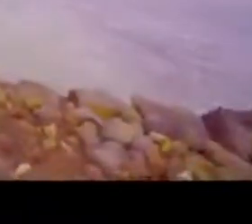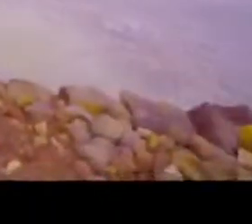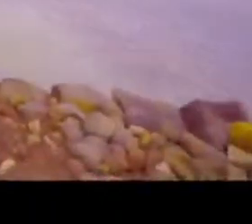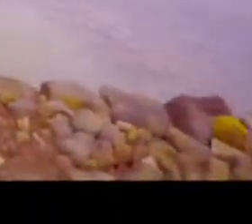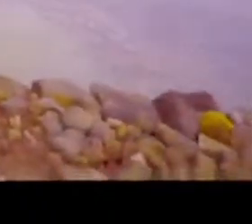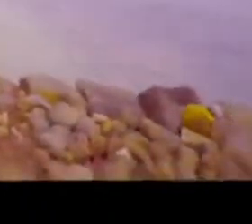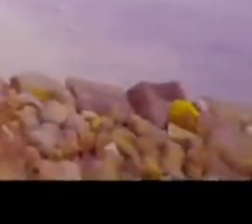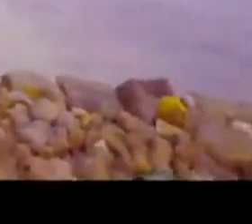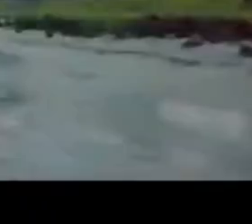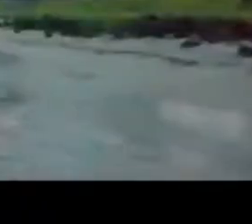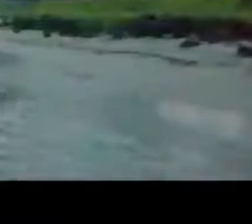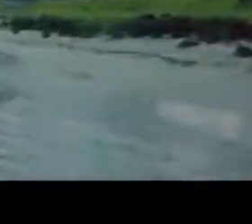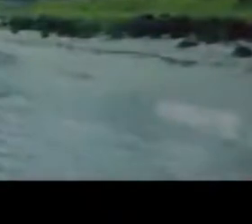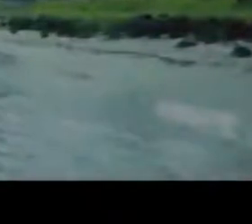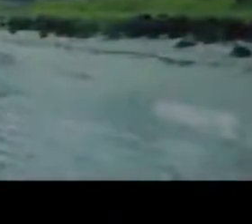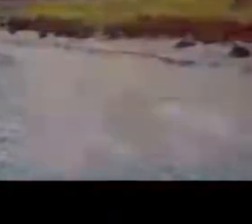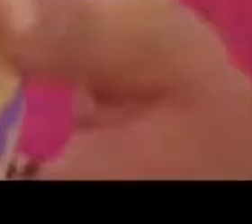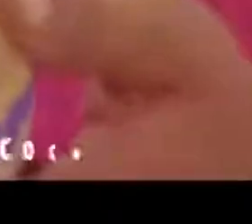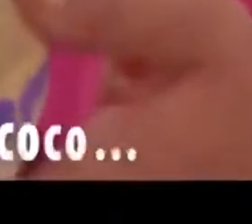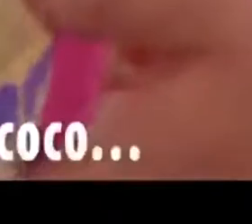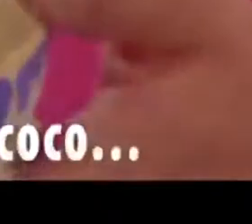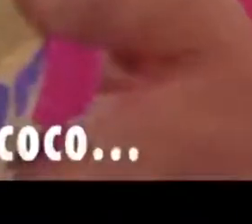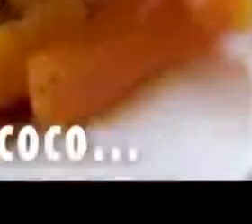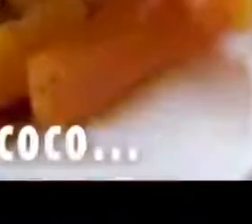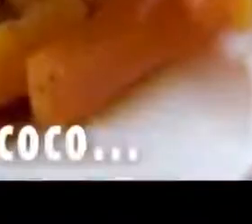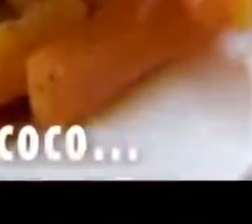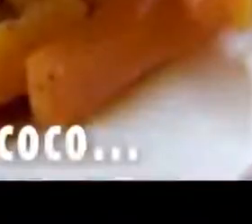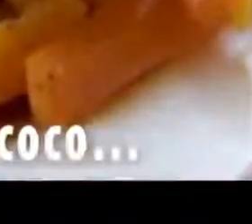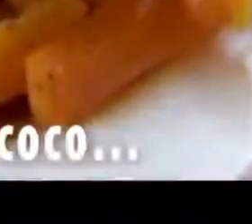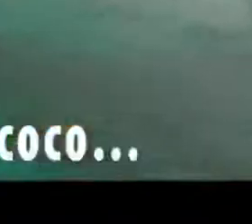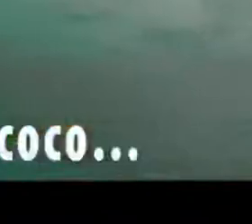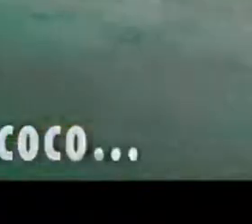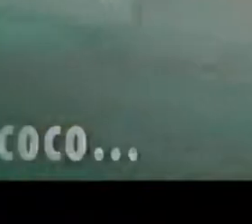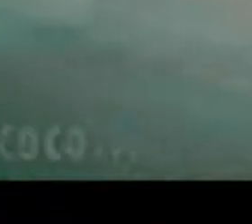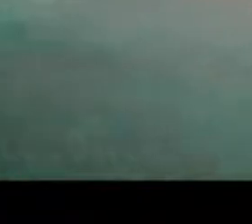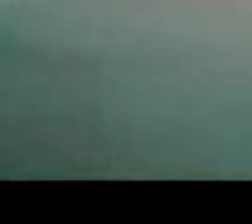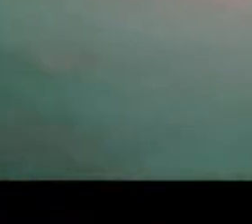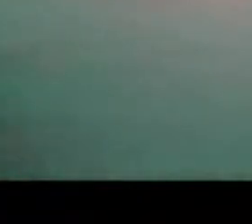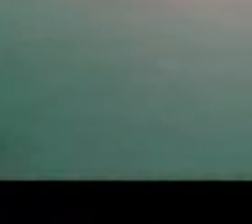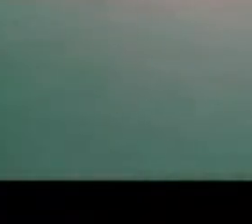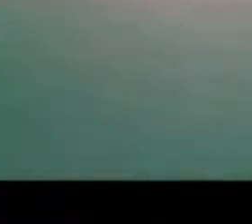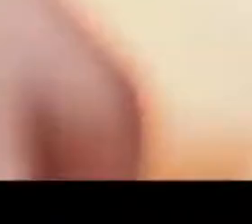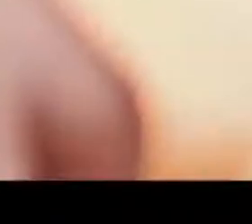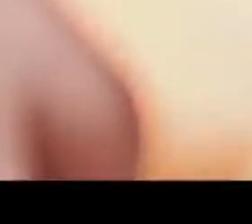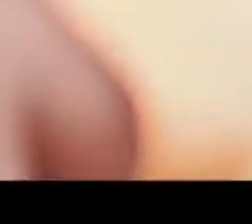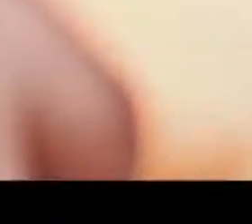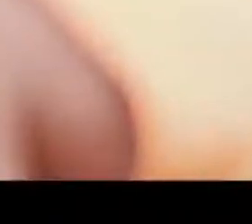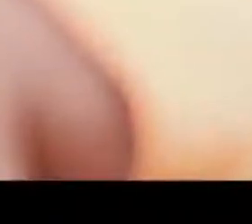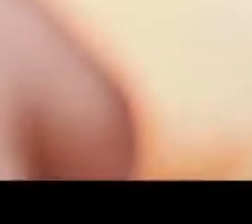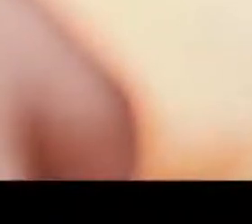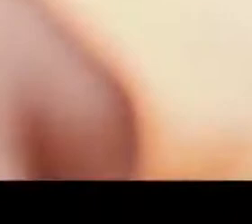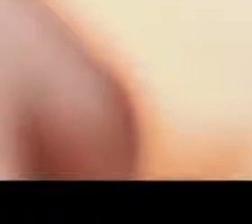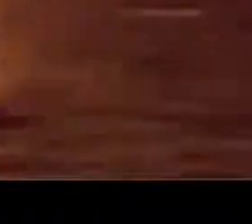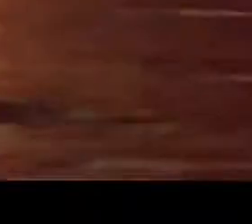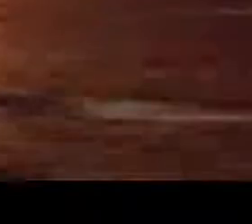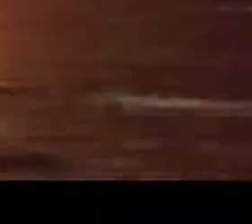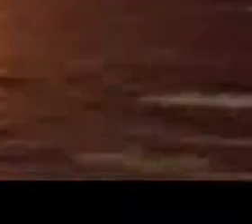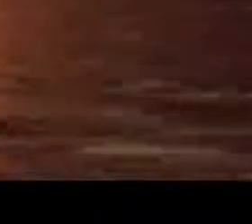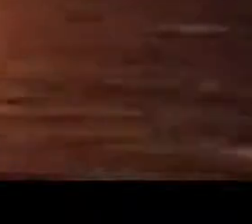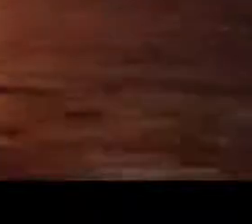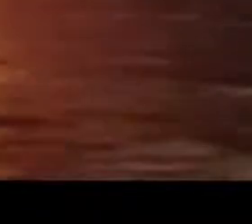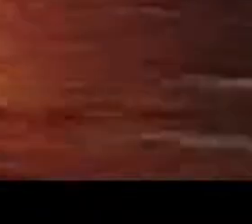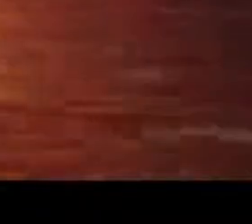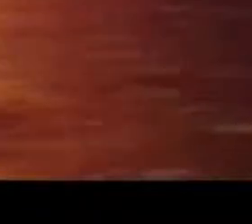Cayos, lagunas, islas, gastronomía a base de coco, aguas turquesas, gente amable y